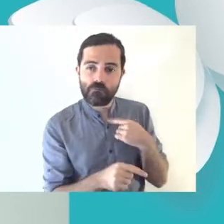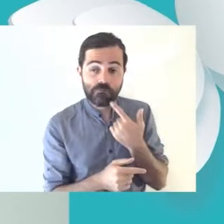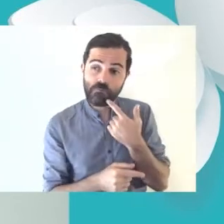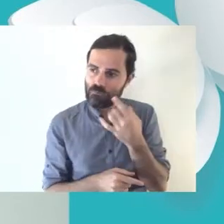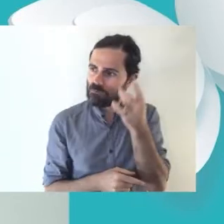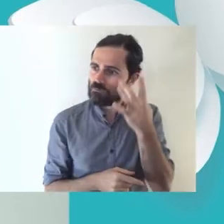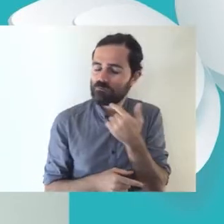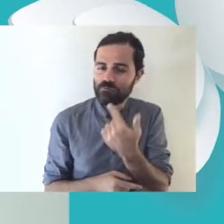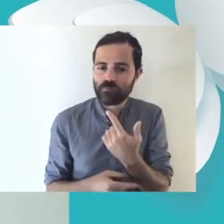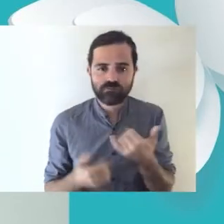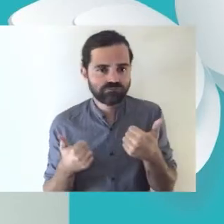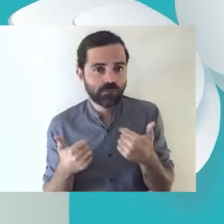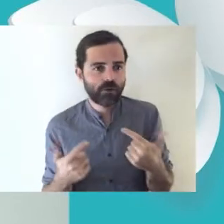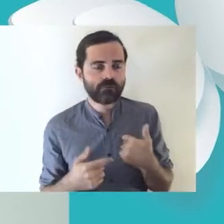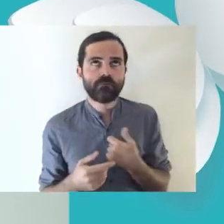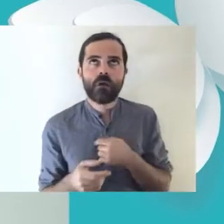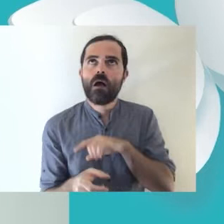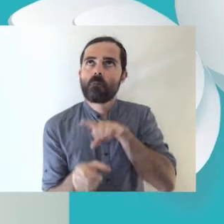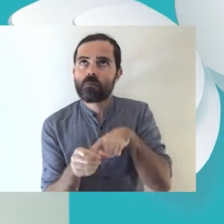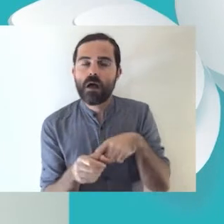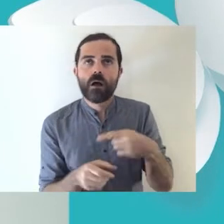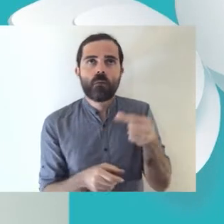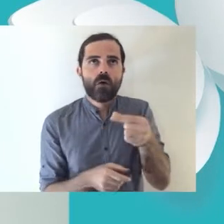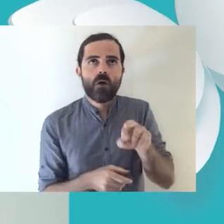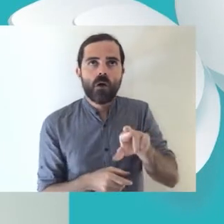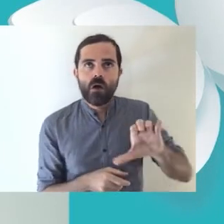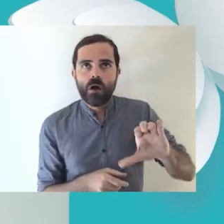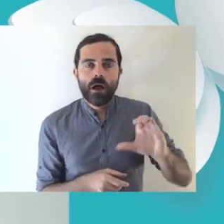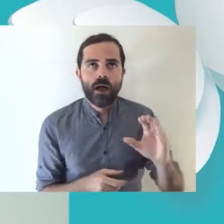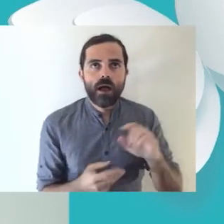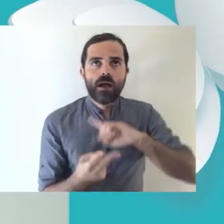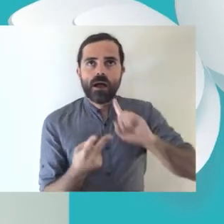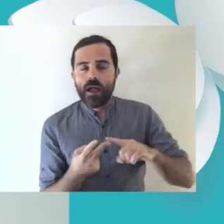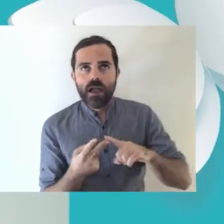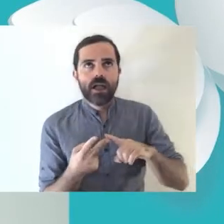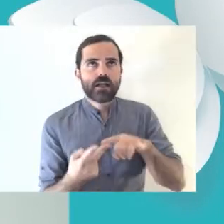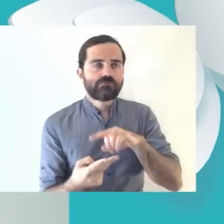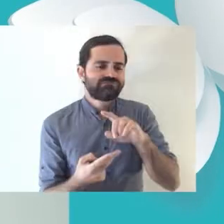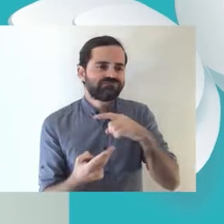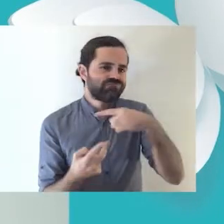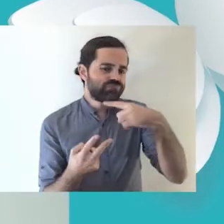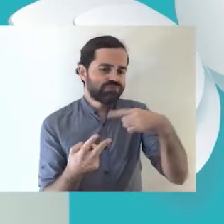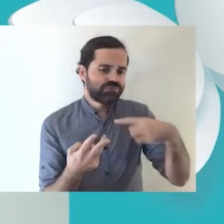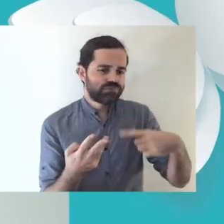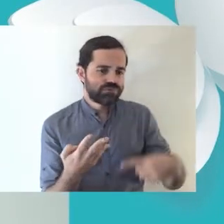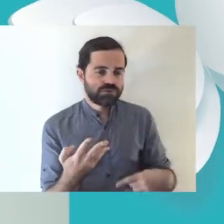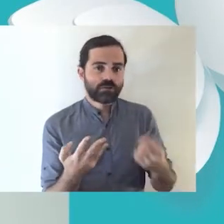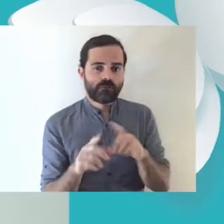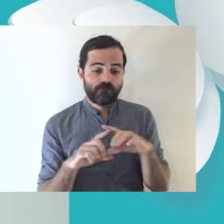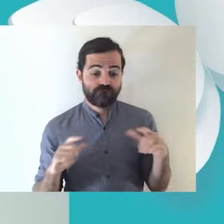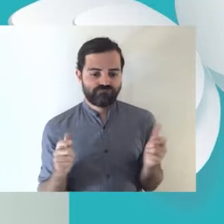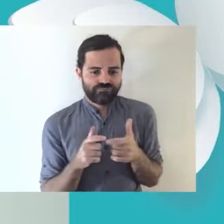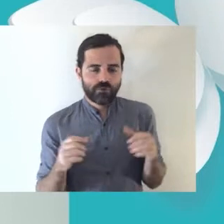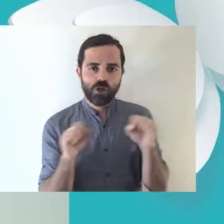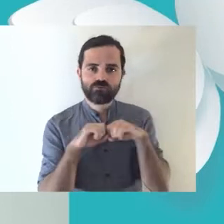2017-2018 hicimos varios pilotos. Participamos en el GREC, en el Congreso de la Tabla del Tercer Sector, en la Confederación, varios eventos